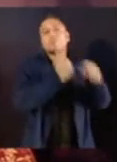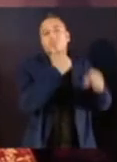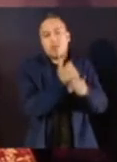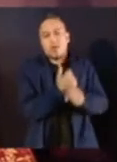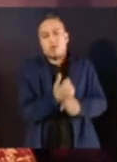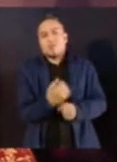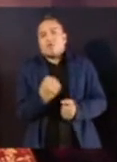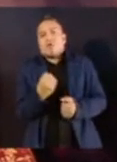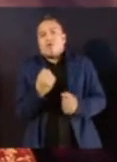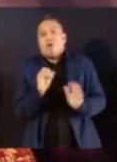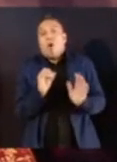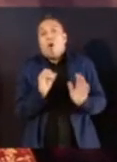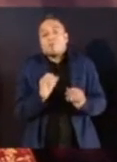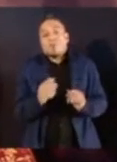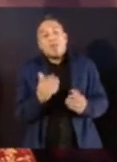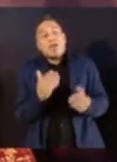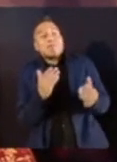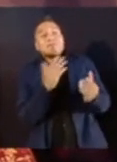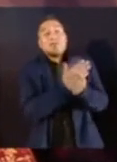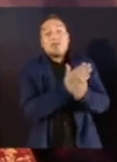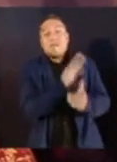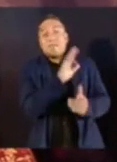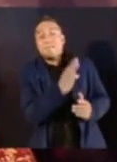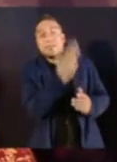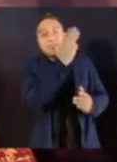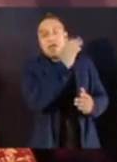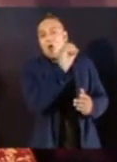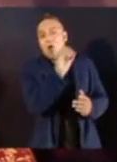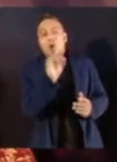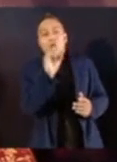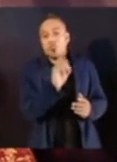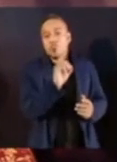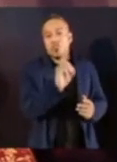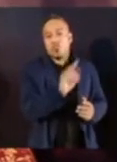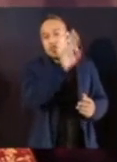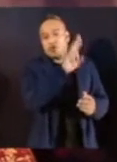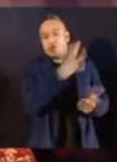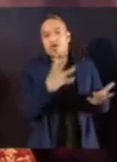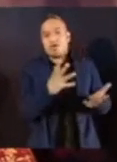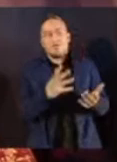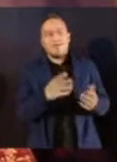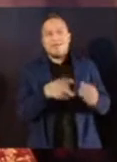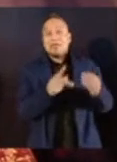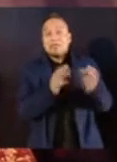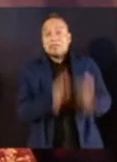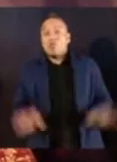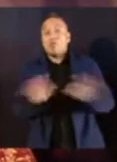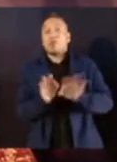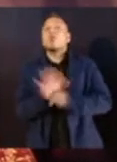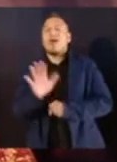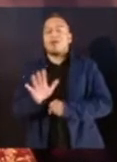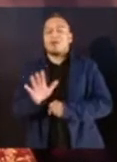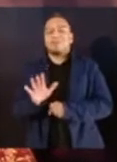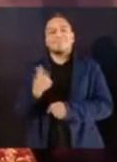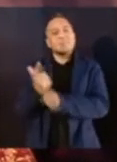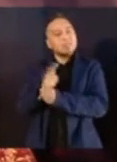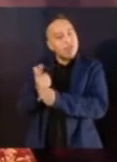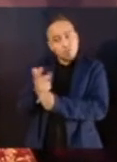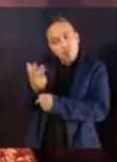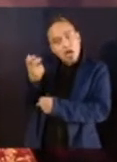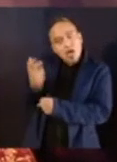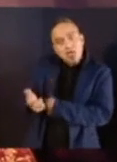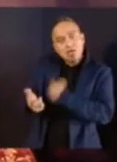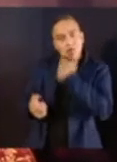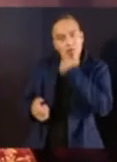algún posgrado, no lo fundamental, que a mi juicio son las licenciaturas, porque esas son las que se dan en el